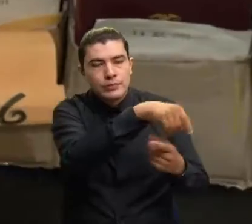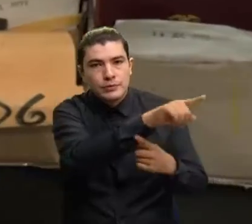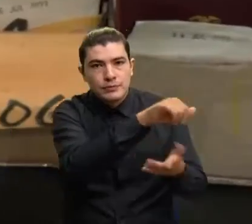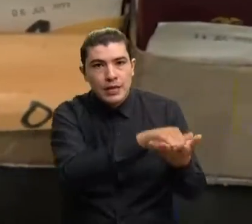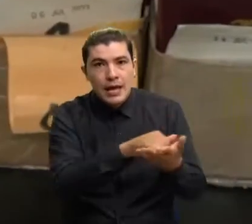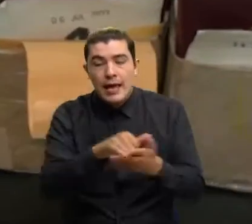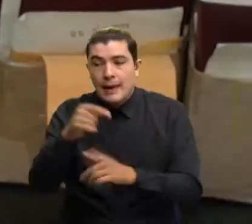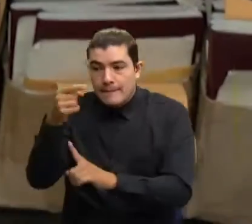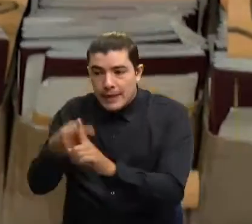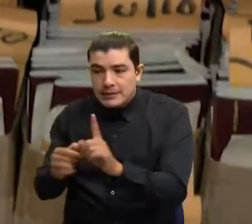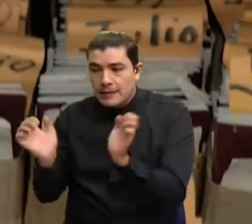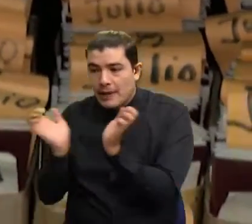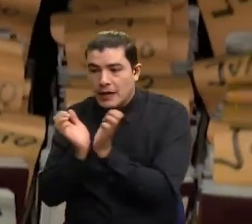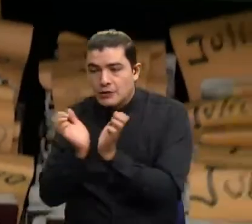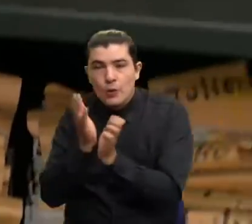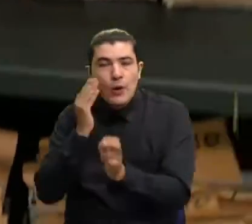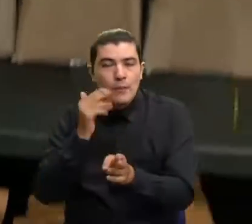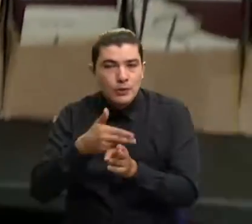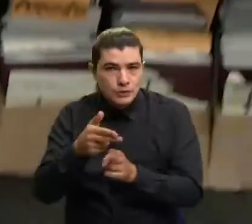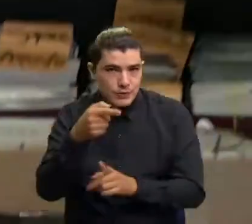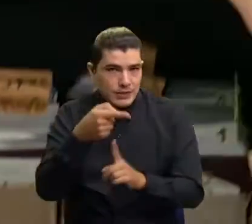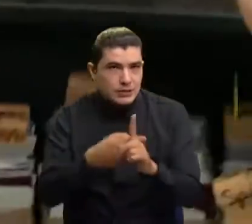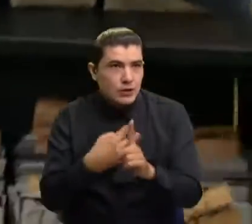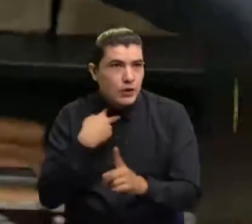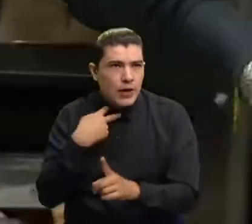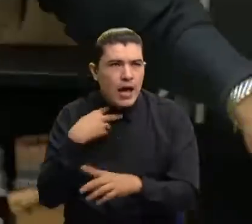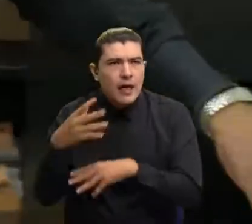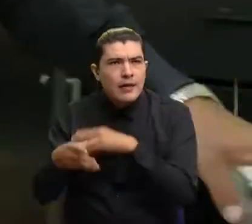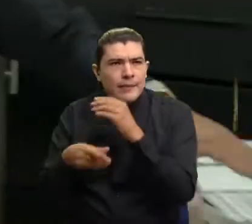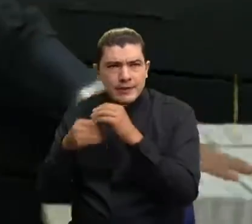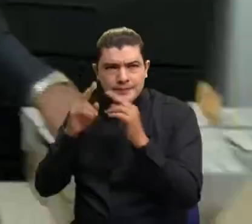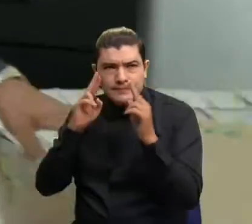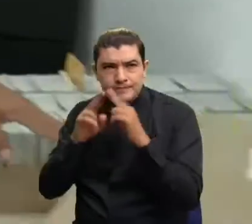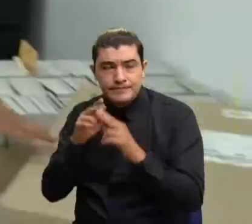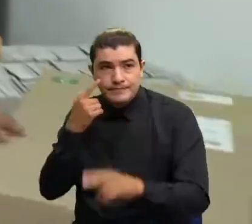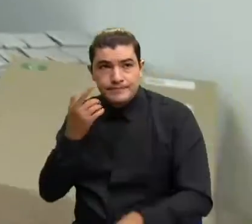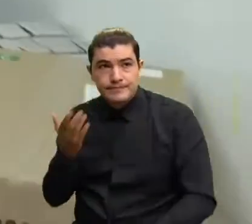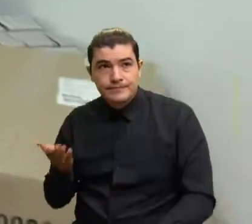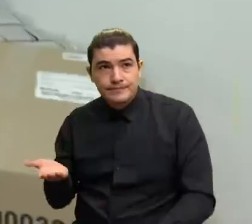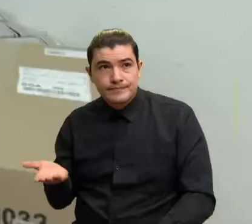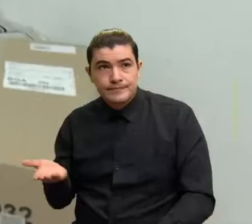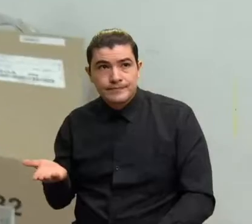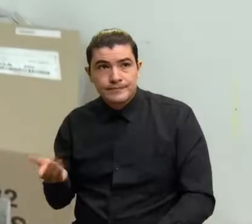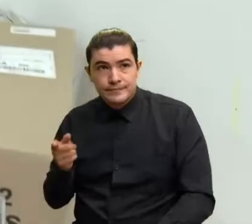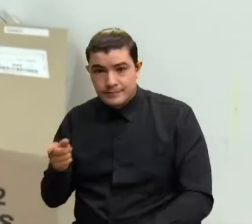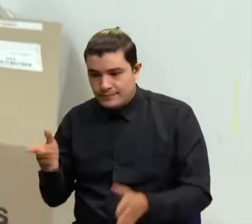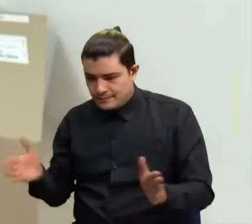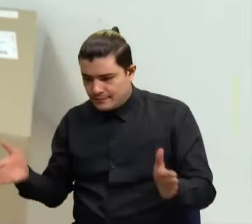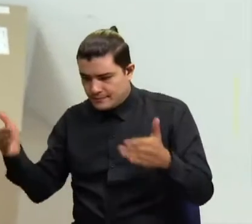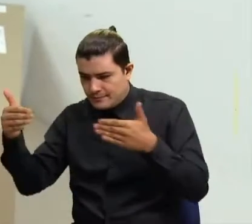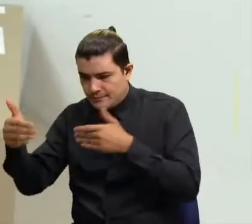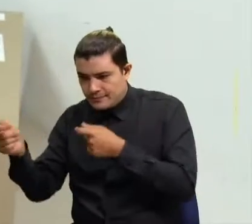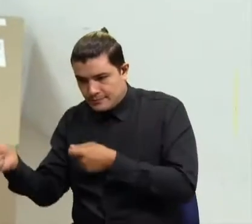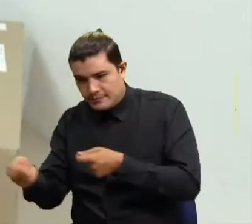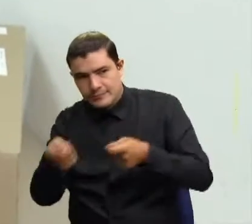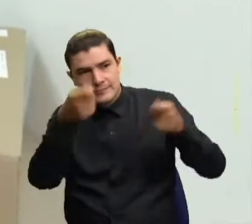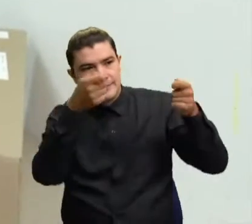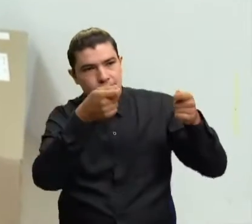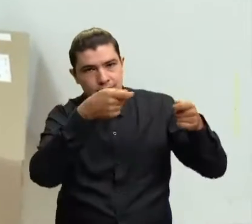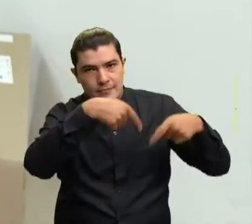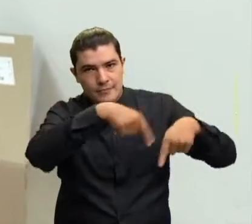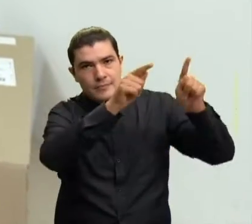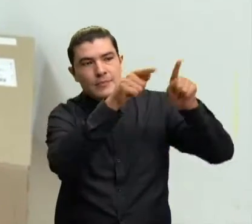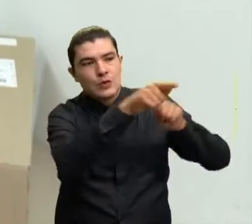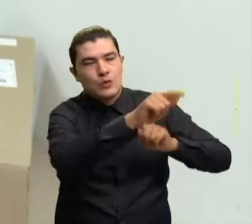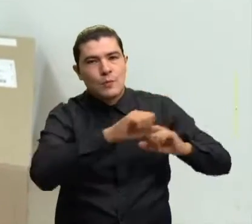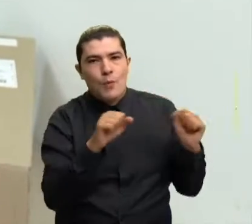el mes de noviembre. Pero esta caja que vemos aquí, esta ya va directamente saliendo hacia Bogotá con